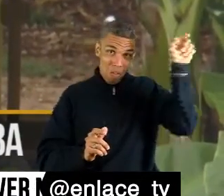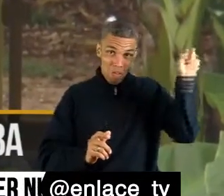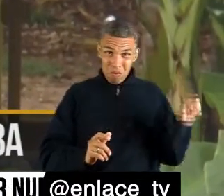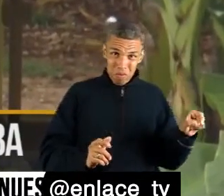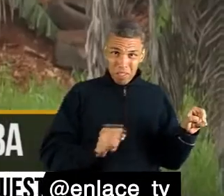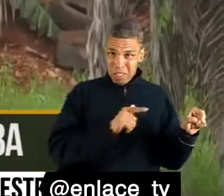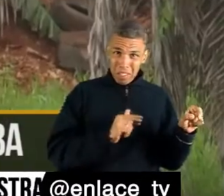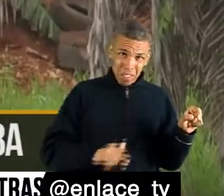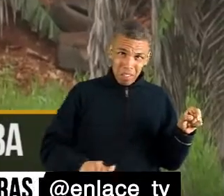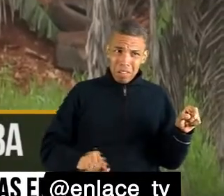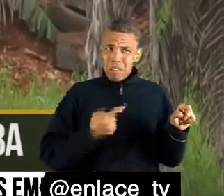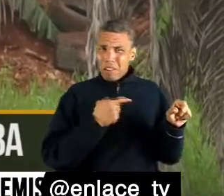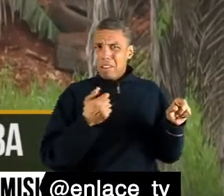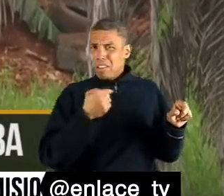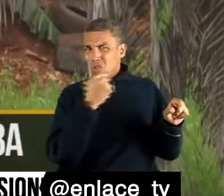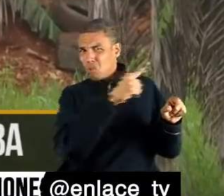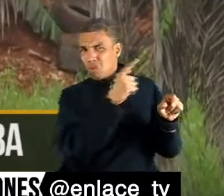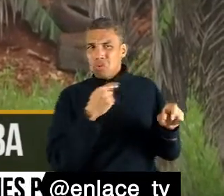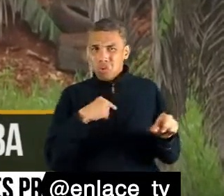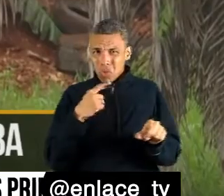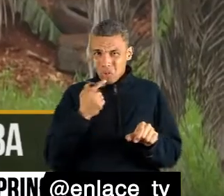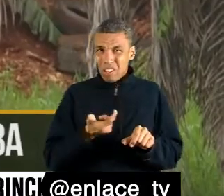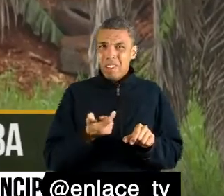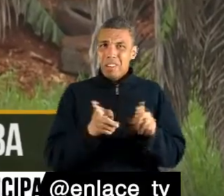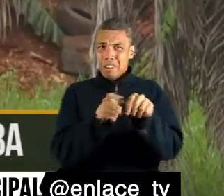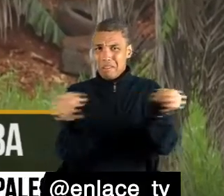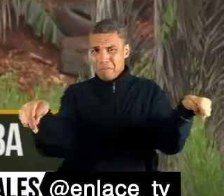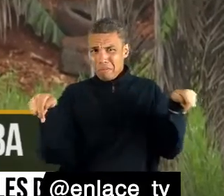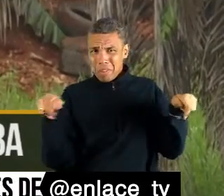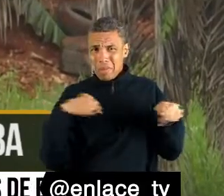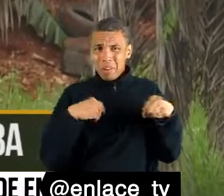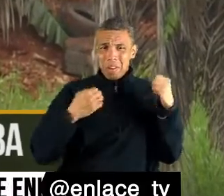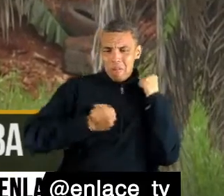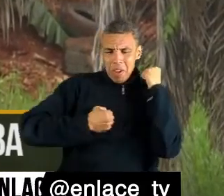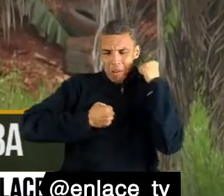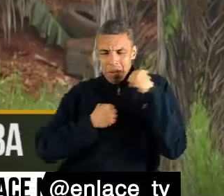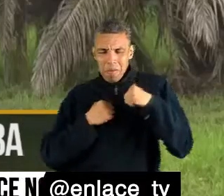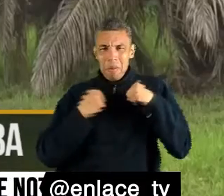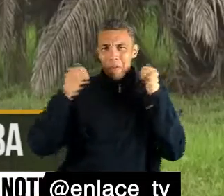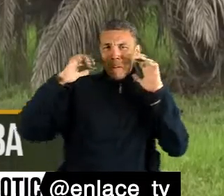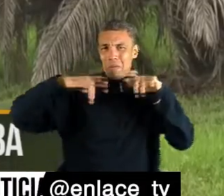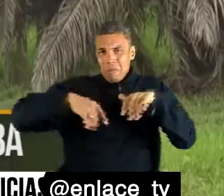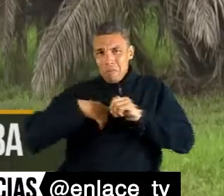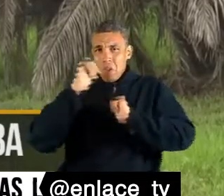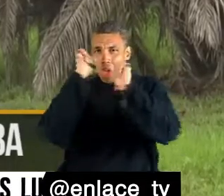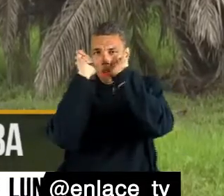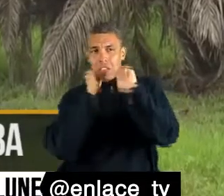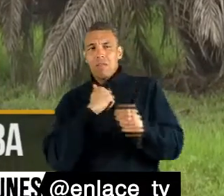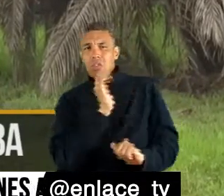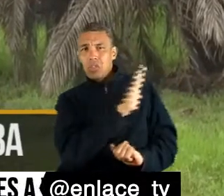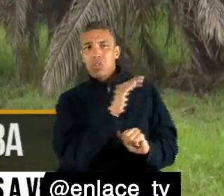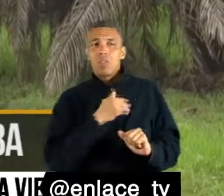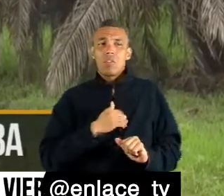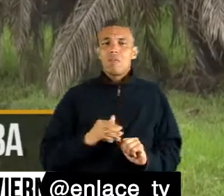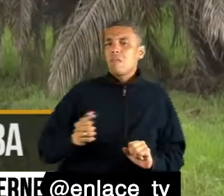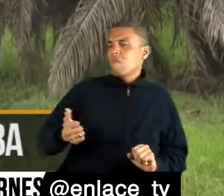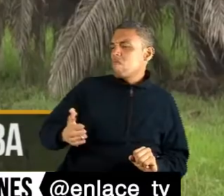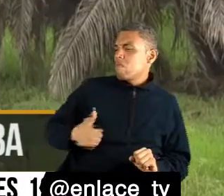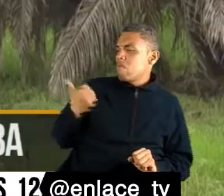una cancha de minitejos, están rellenando estos sectores, este sector de los humedales. Nosotros en días